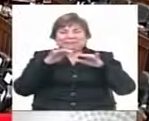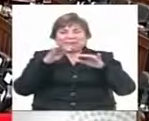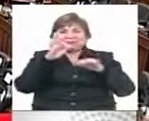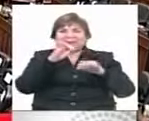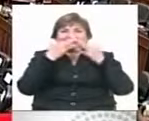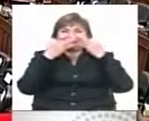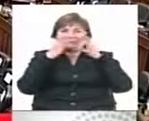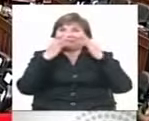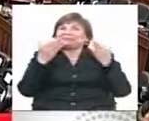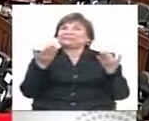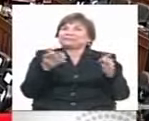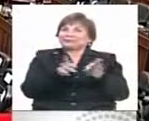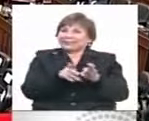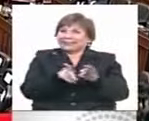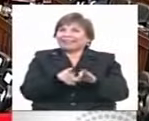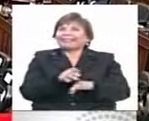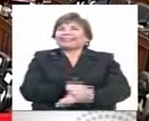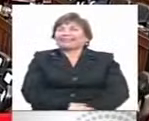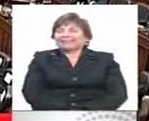de Facebook.